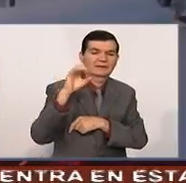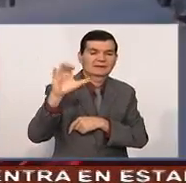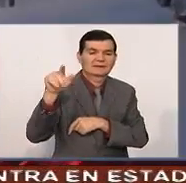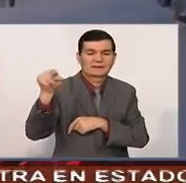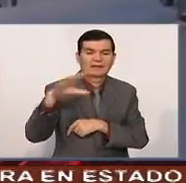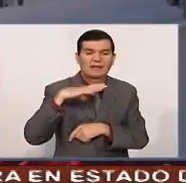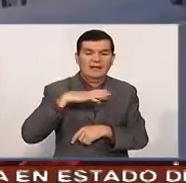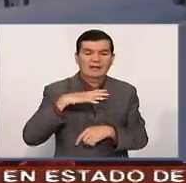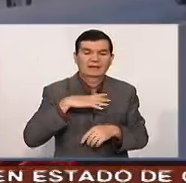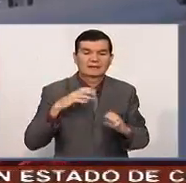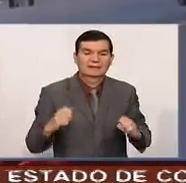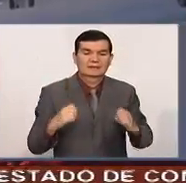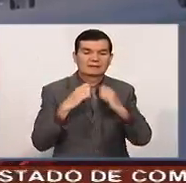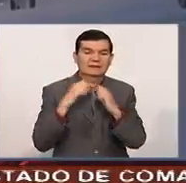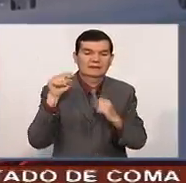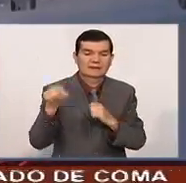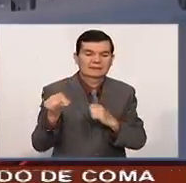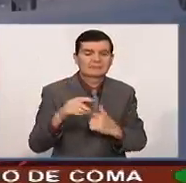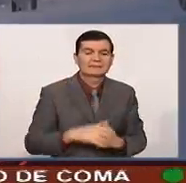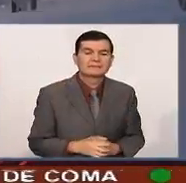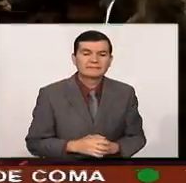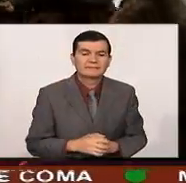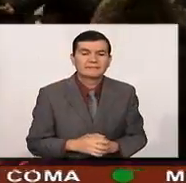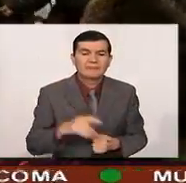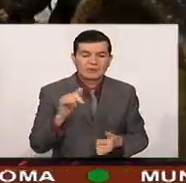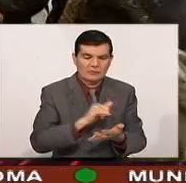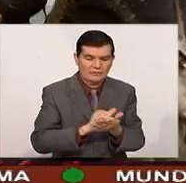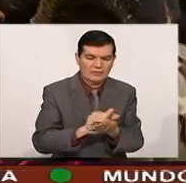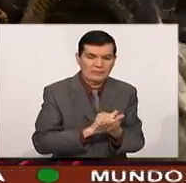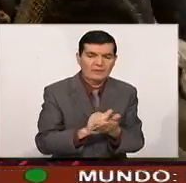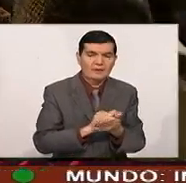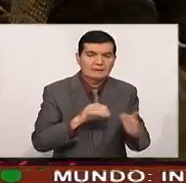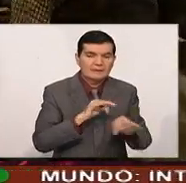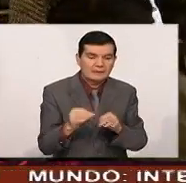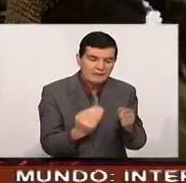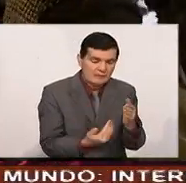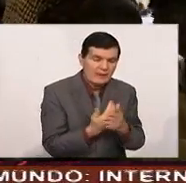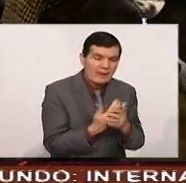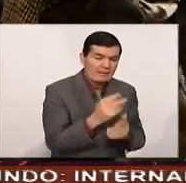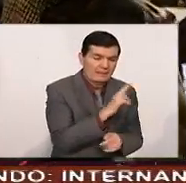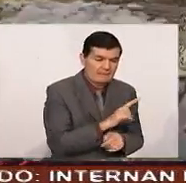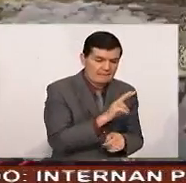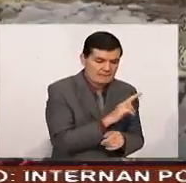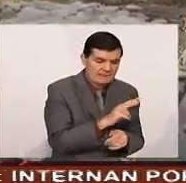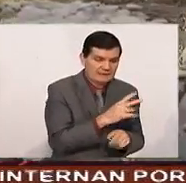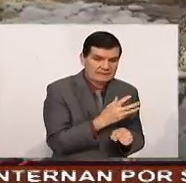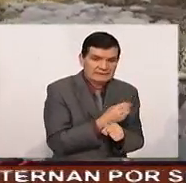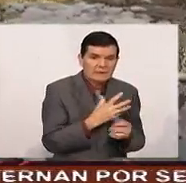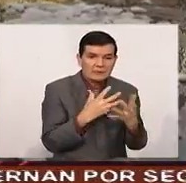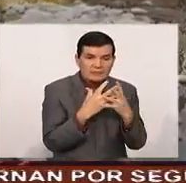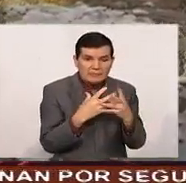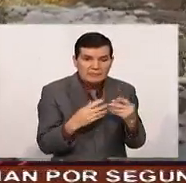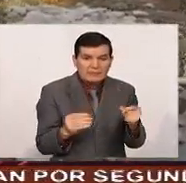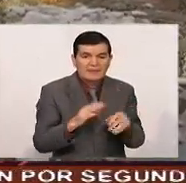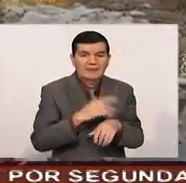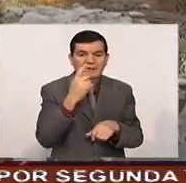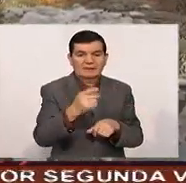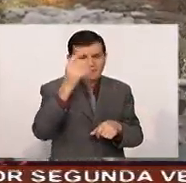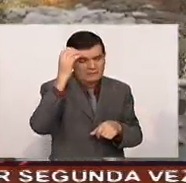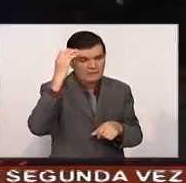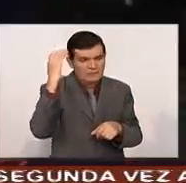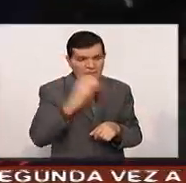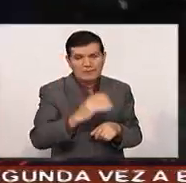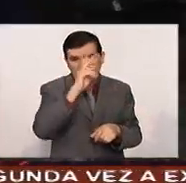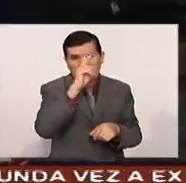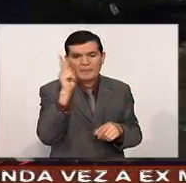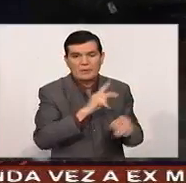ha decretado situación de emergencia. En Nueva York trabajan desde el viernes para recuperarse de la que dicen es la peor